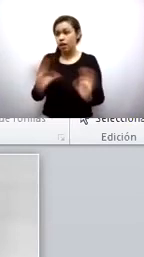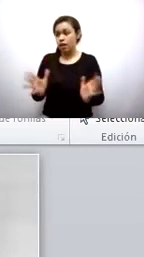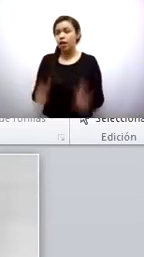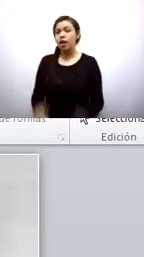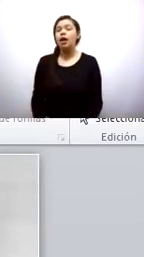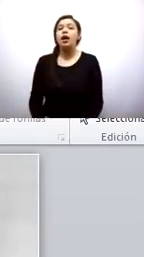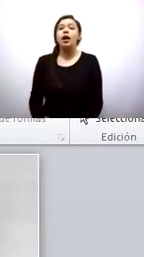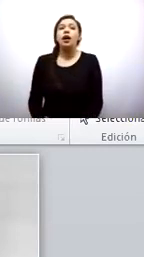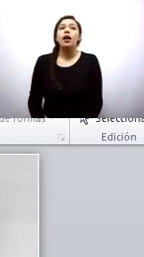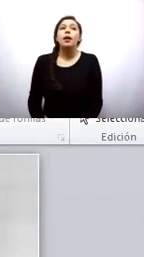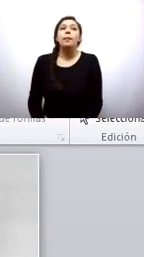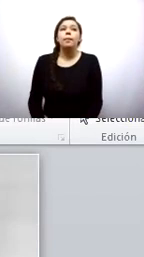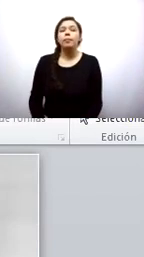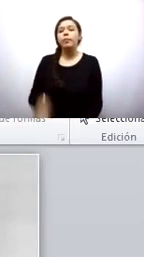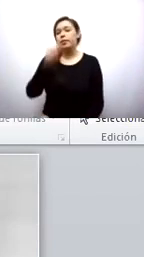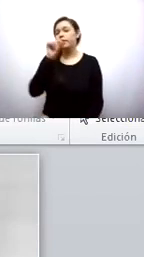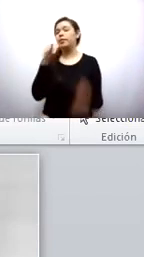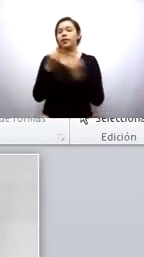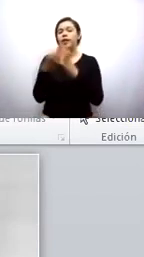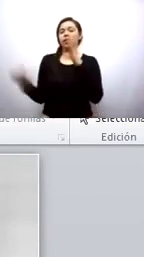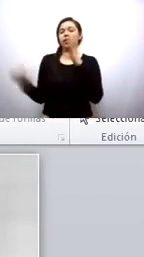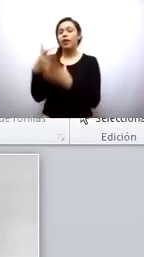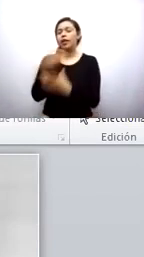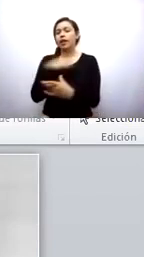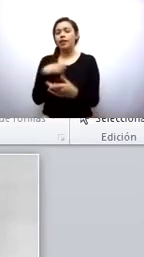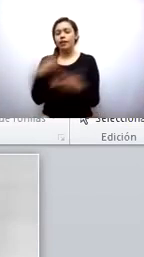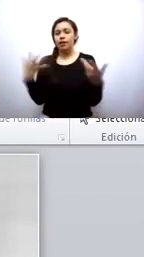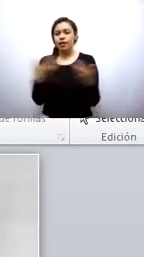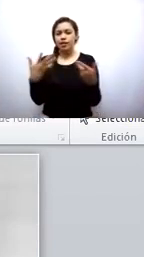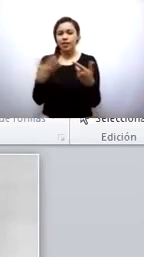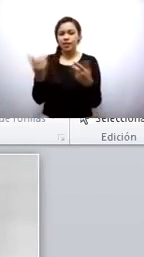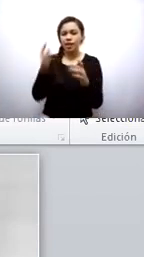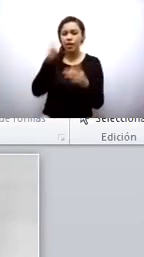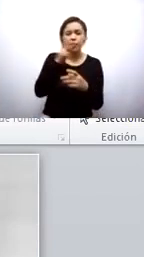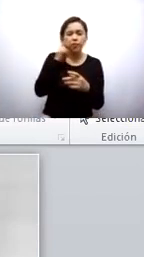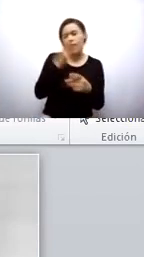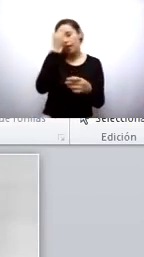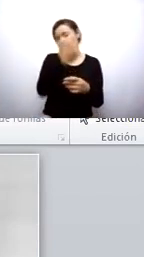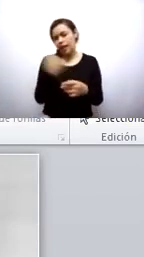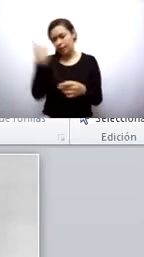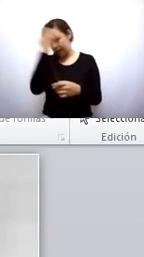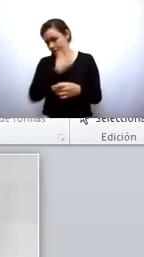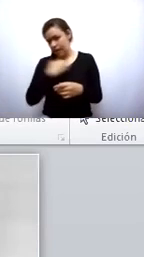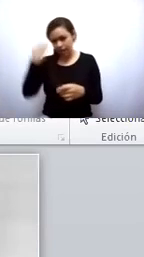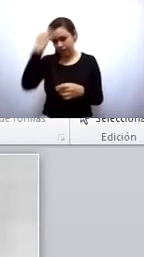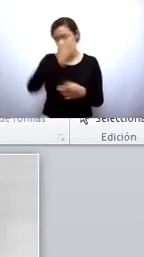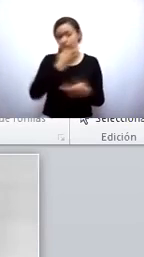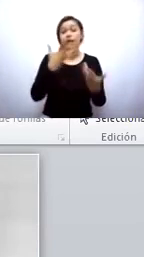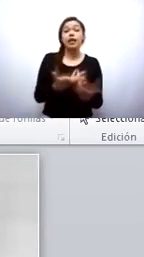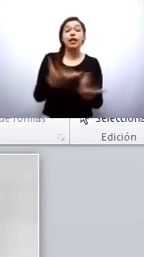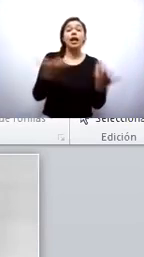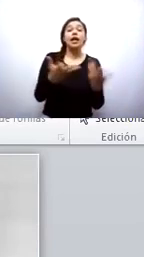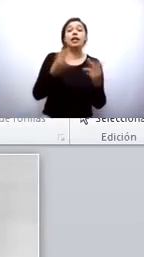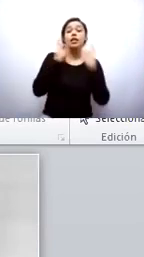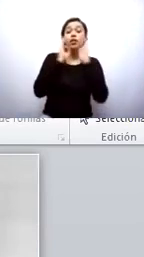como todo lo nuevo, se tiene que implementar, se tiene que hacer un piloto, se tiene que evaluar y con base en ello, pues poder establecer nuevos